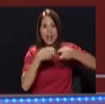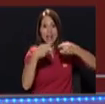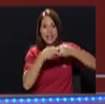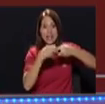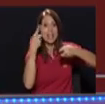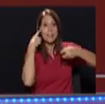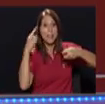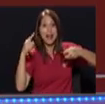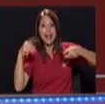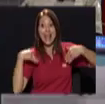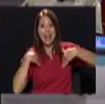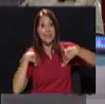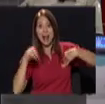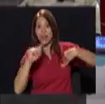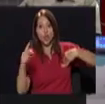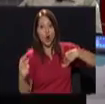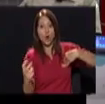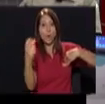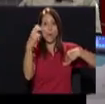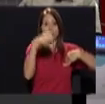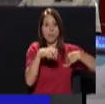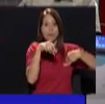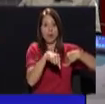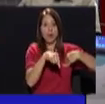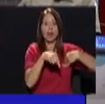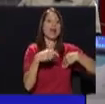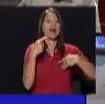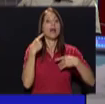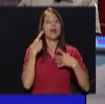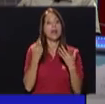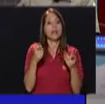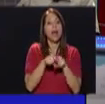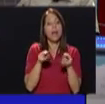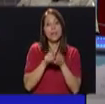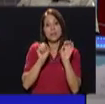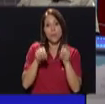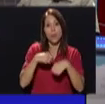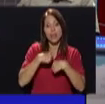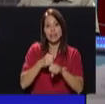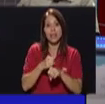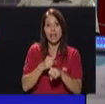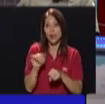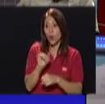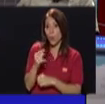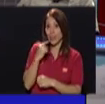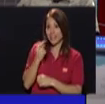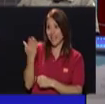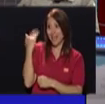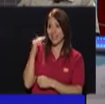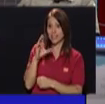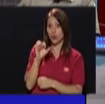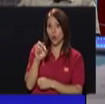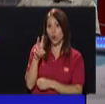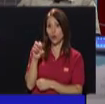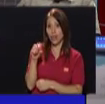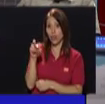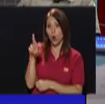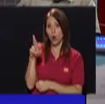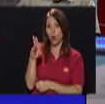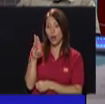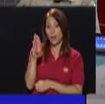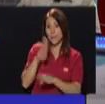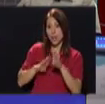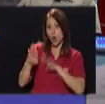que no permita esa interacción. Entonces hay cosas que se pueden hacer, inclusive como se hablaba Laura de los corredores biológicos por el tema de